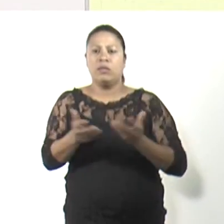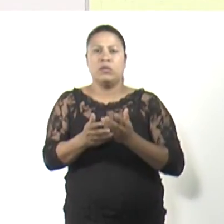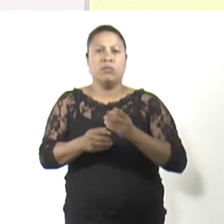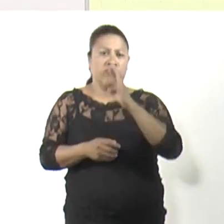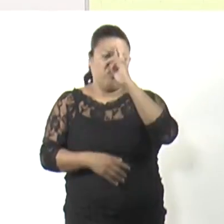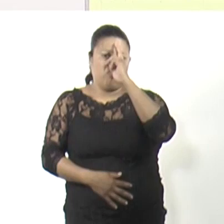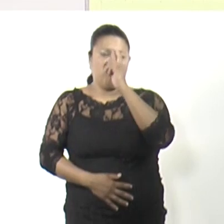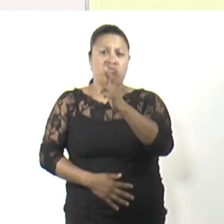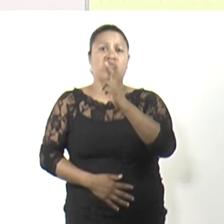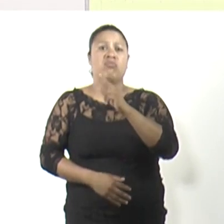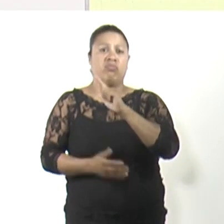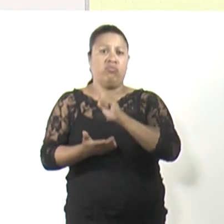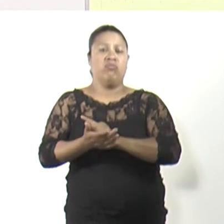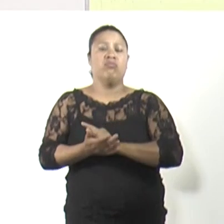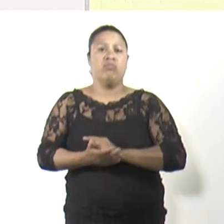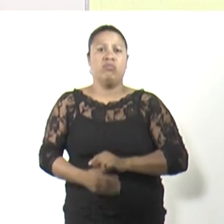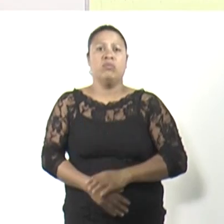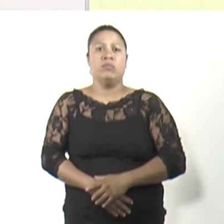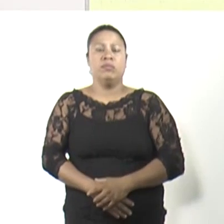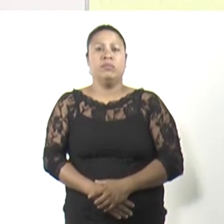prohibidos.